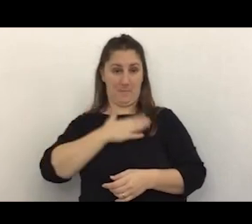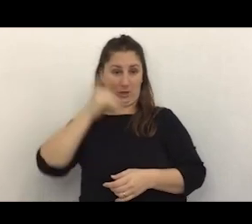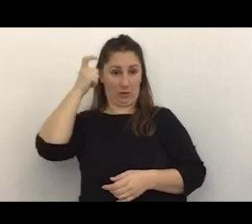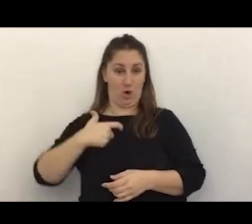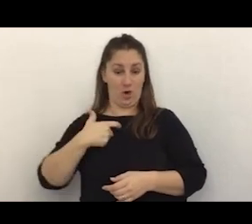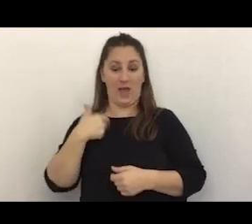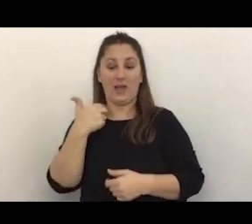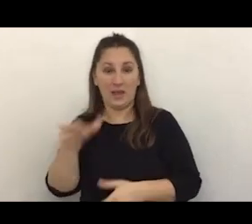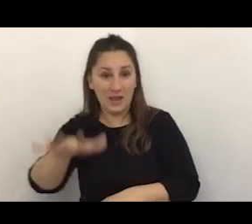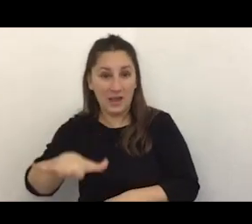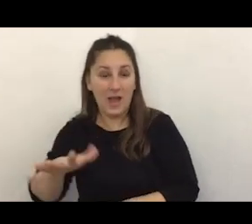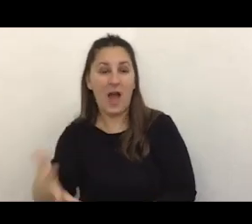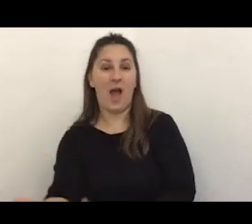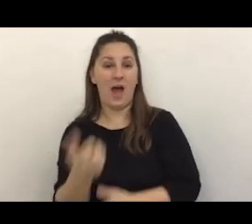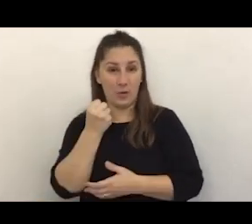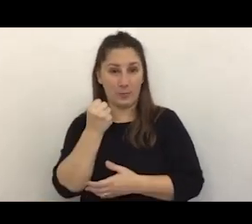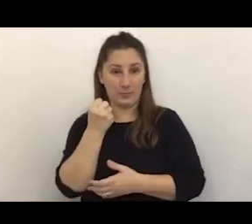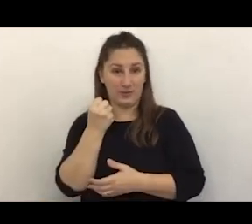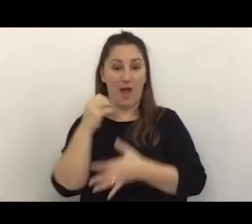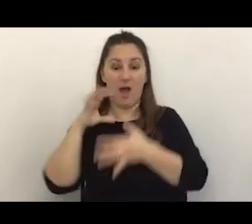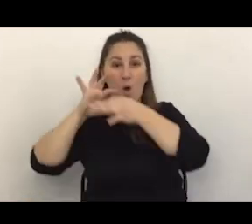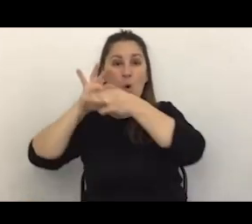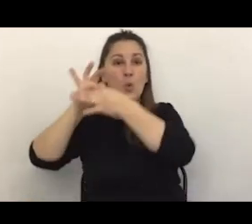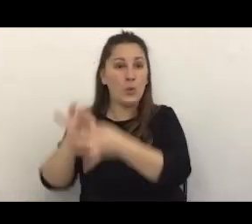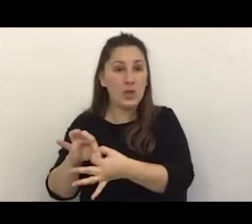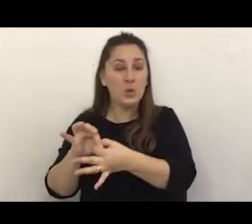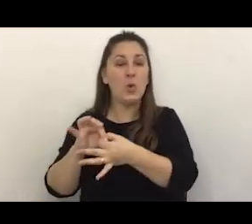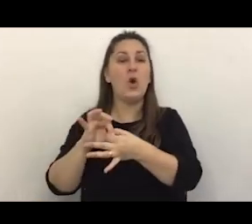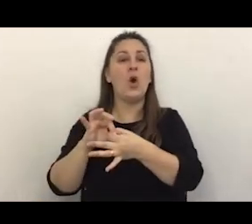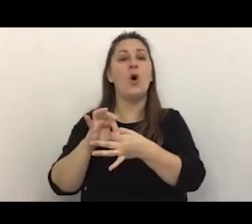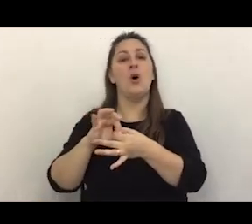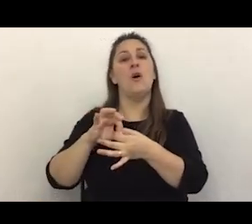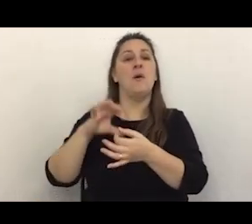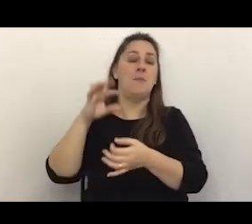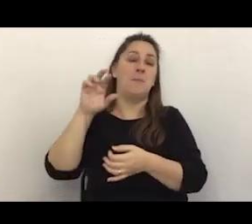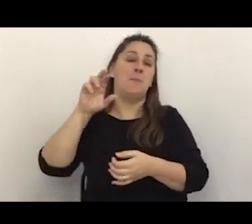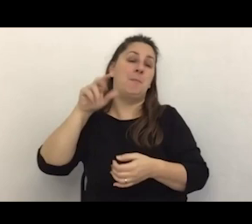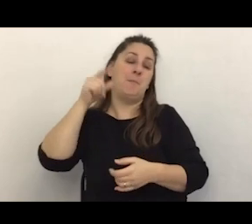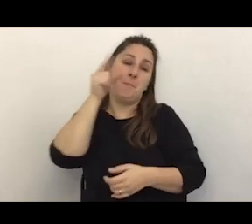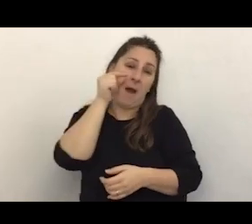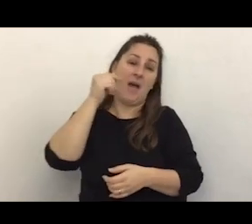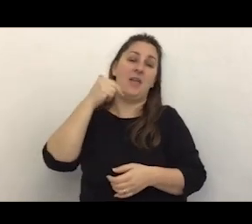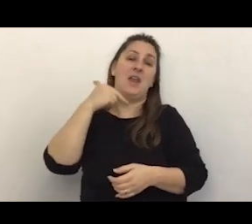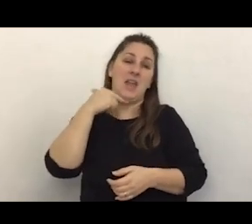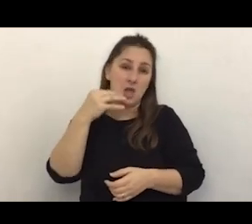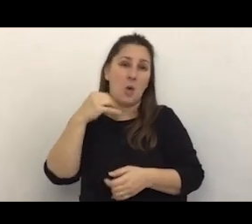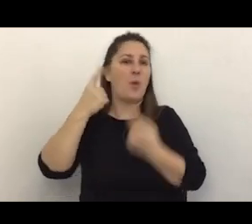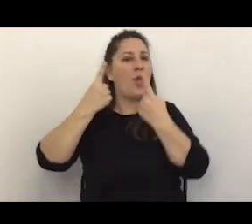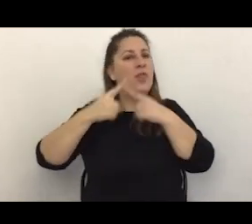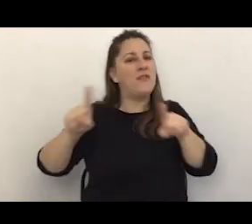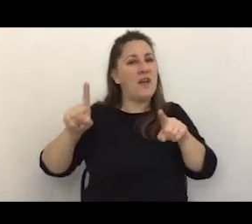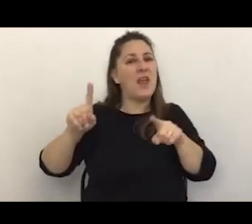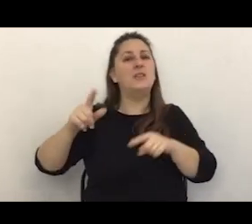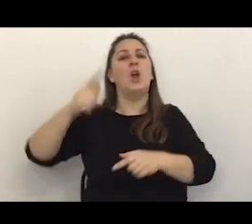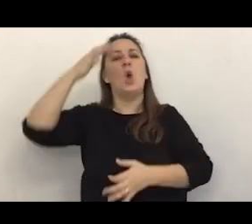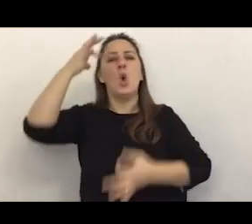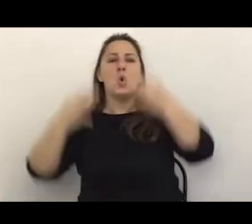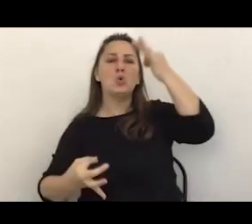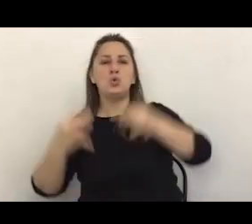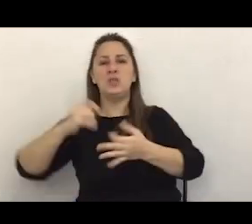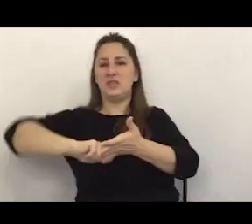se traduce finalmente en un vínculo de progenitores e hijos, por otra vía, que es la sentencia judicial que otorga la